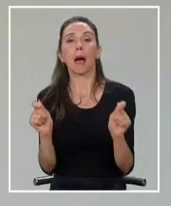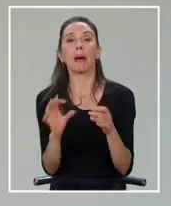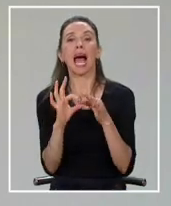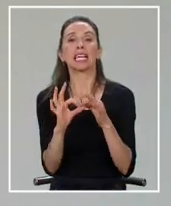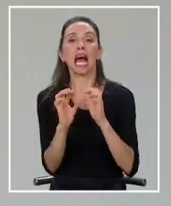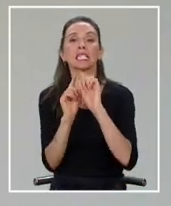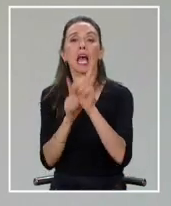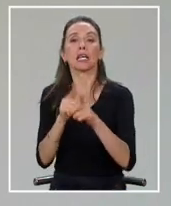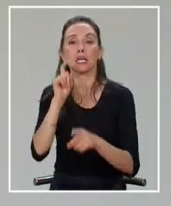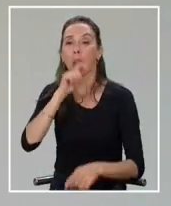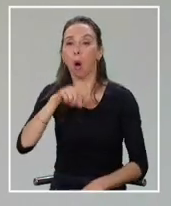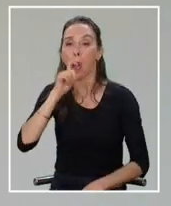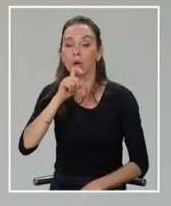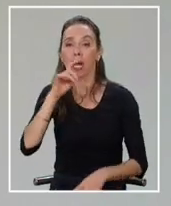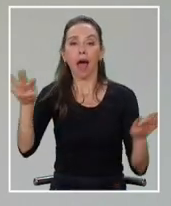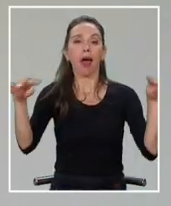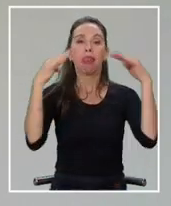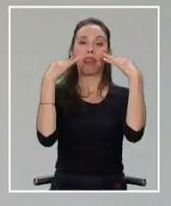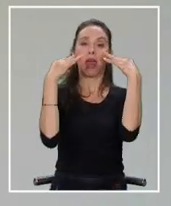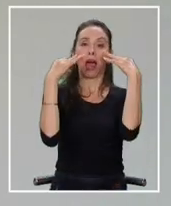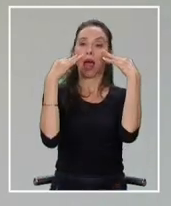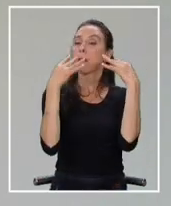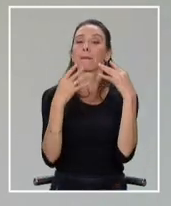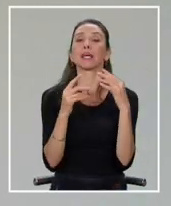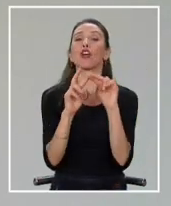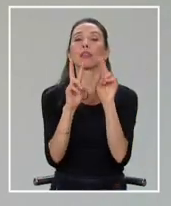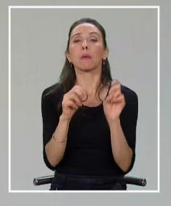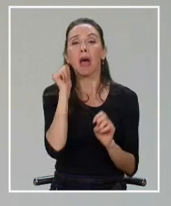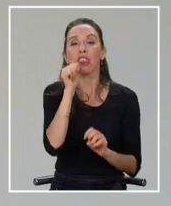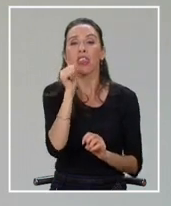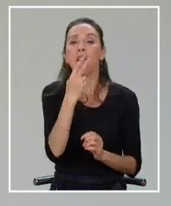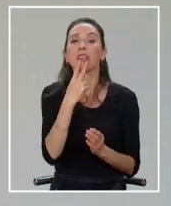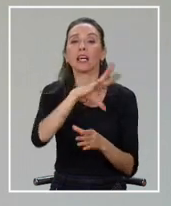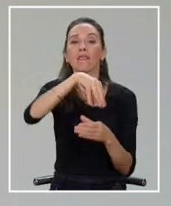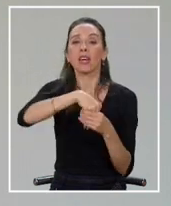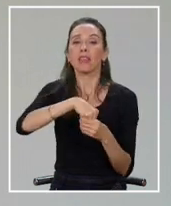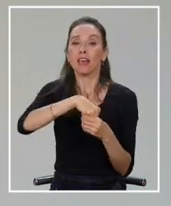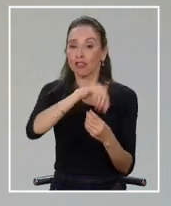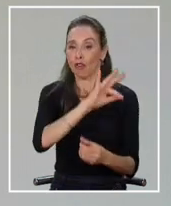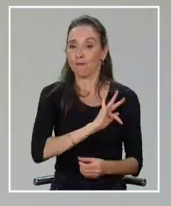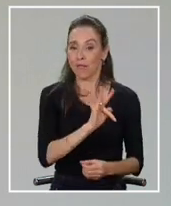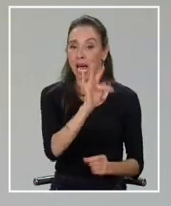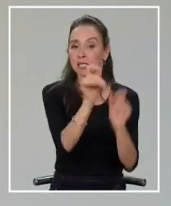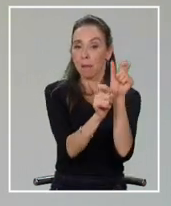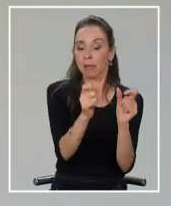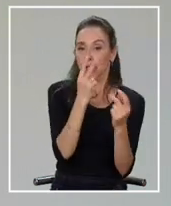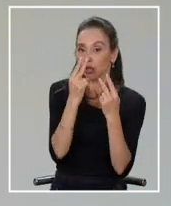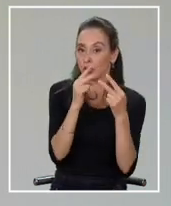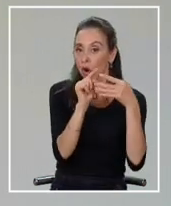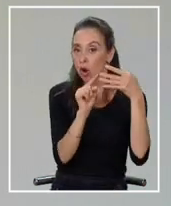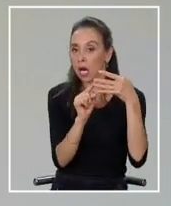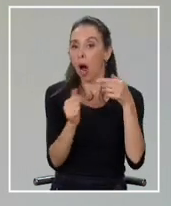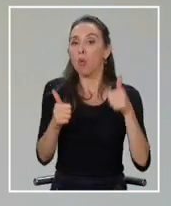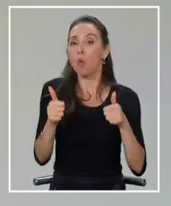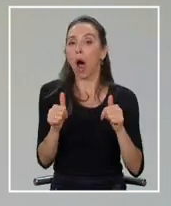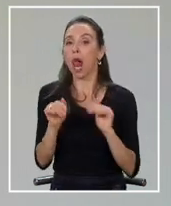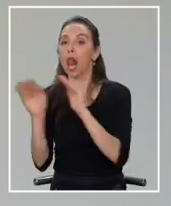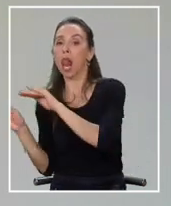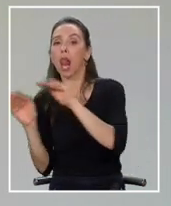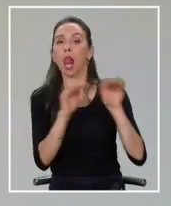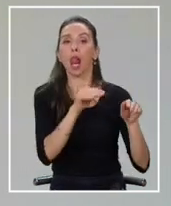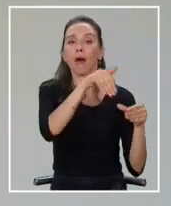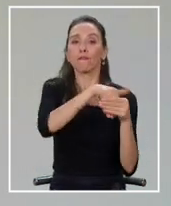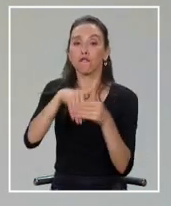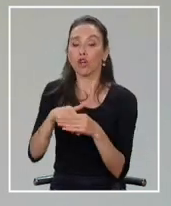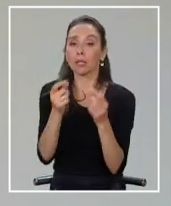la guerra en Ucrania, son finalmente las cosas cotidianas de la gente las que van a entrar en juego finalmente. Y ahí es donde